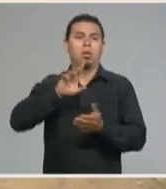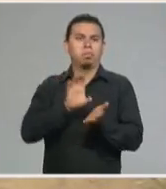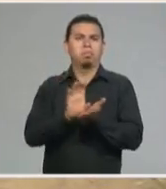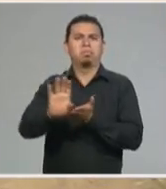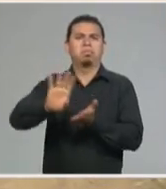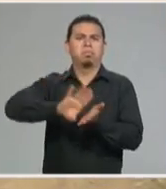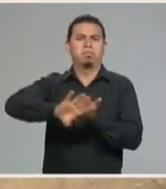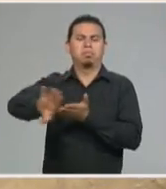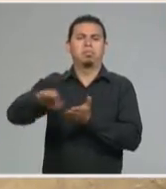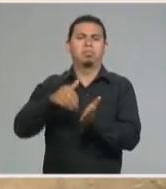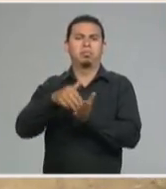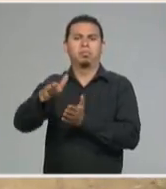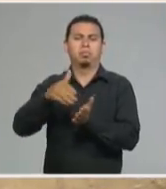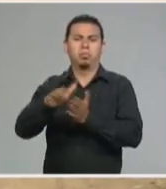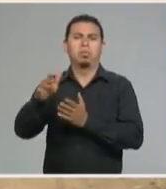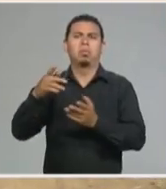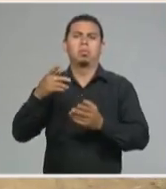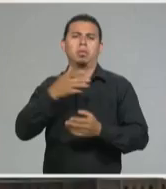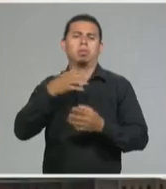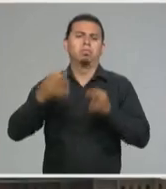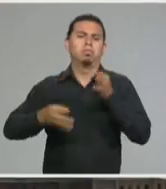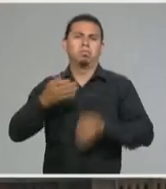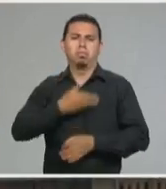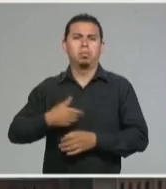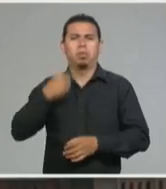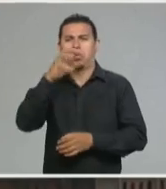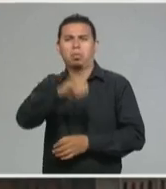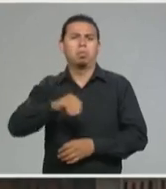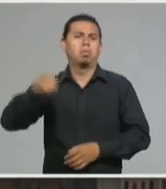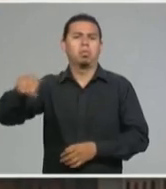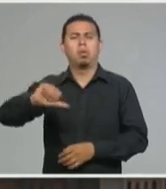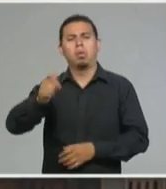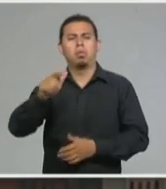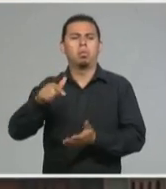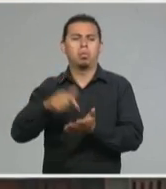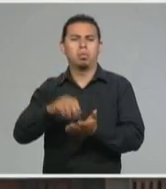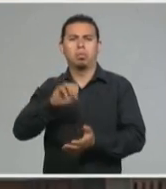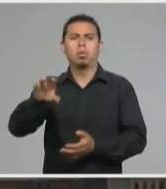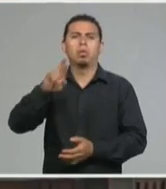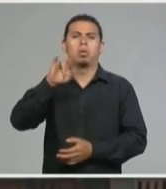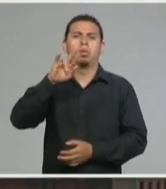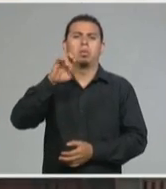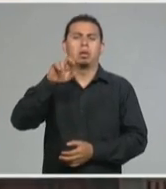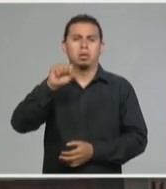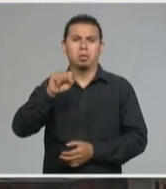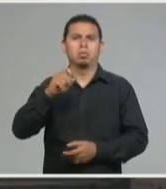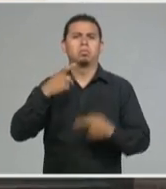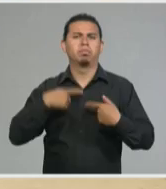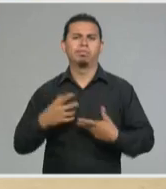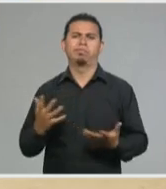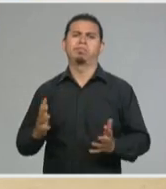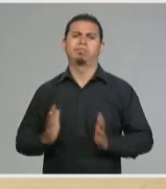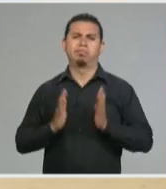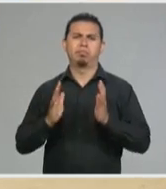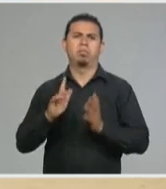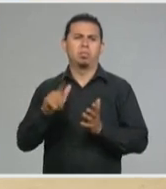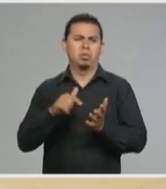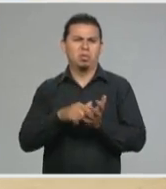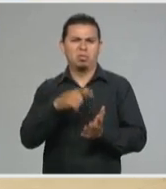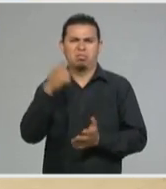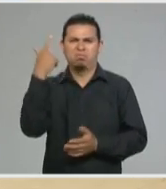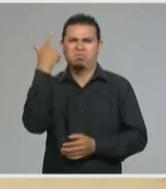de Juárez en la calle de Nuño del Mercado para ser reubicados sobre las riberas del río Toyac. Sin embargo, señalaron que este lugar